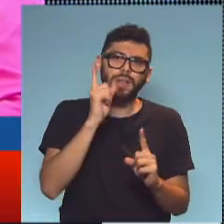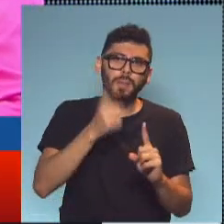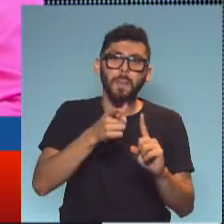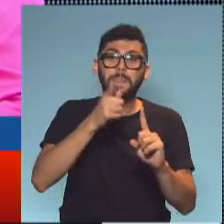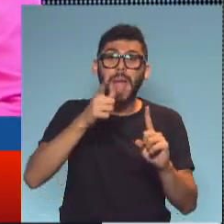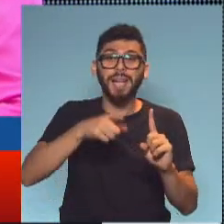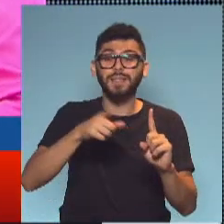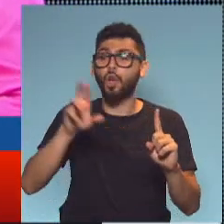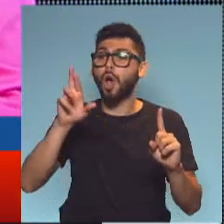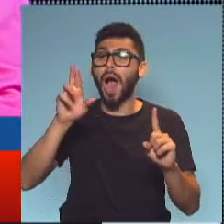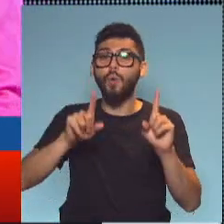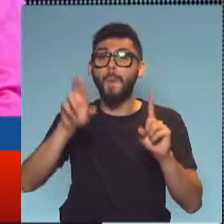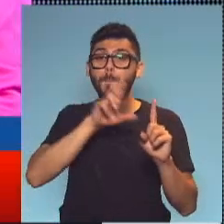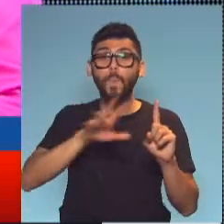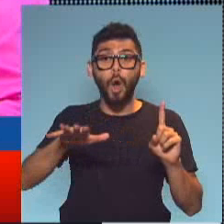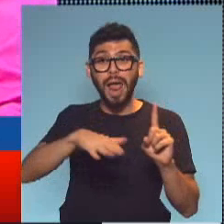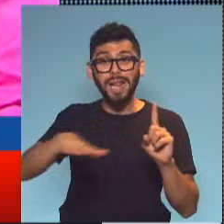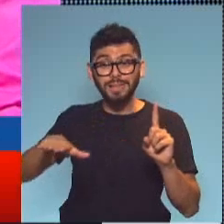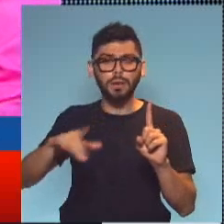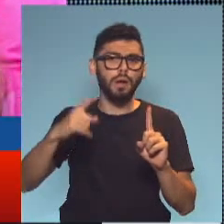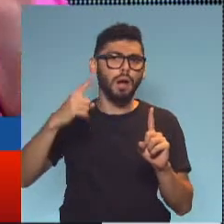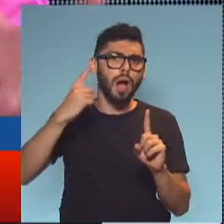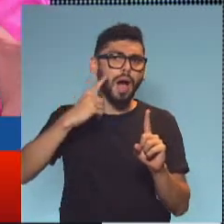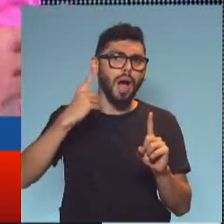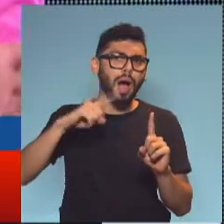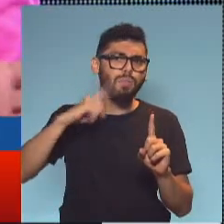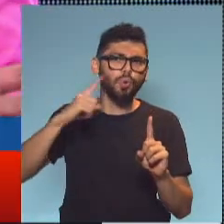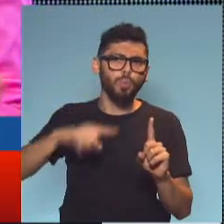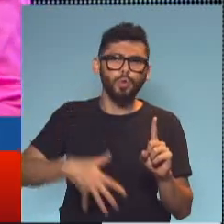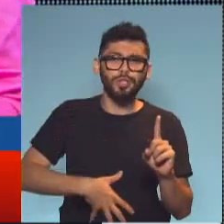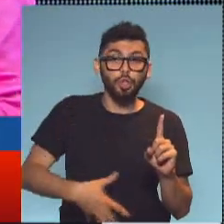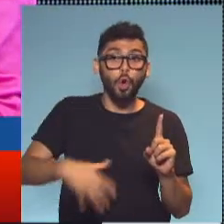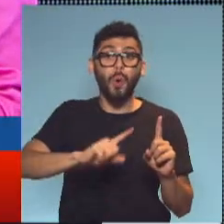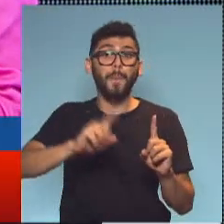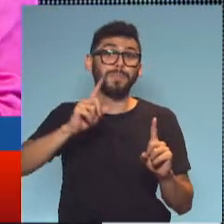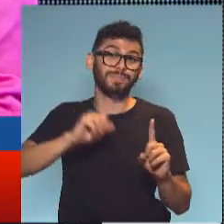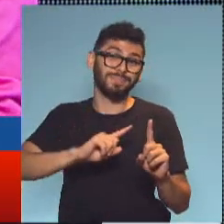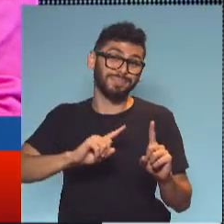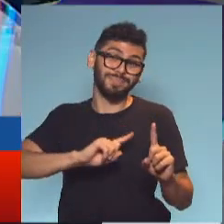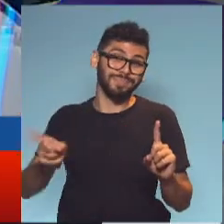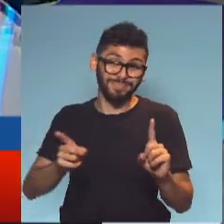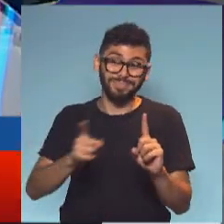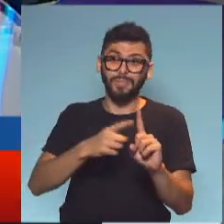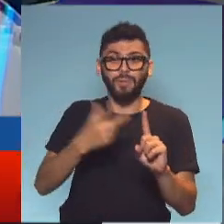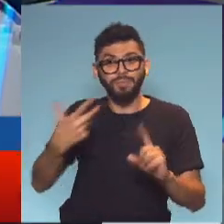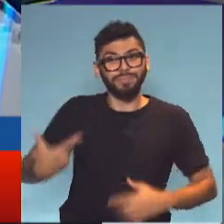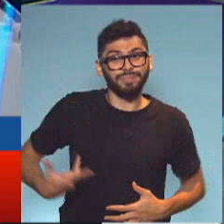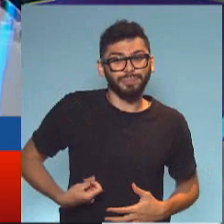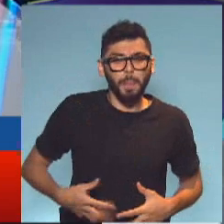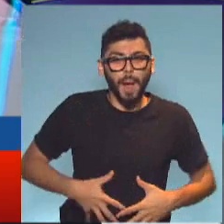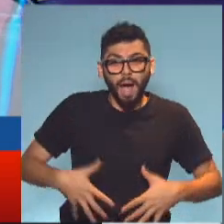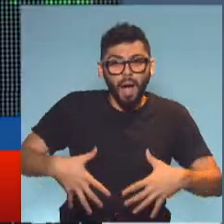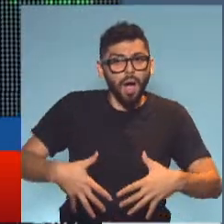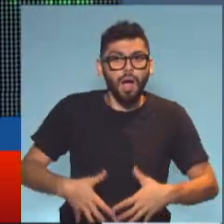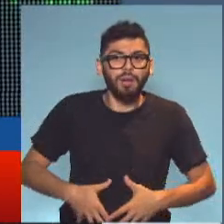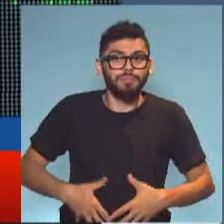forzada de mujeres y también de varones en Perú. Os digo, es realmente un paquete, pero igualmente tiene una intención de voto importante.